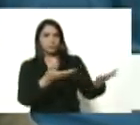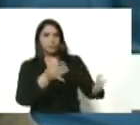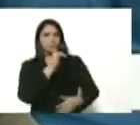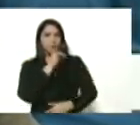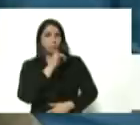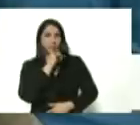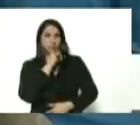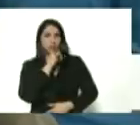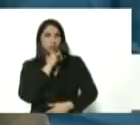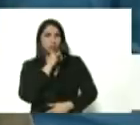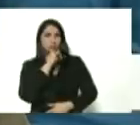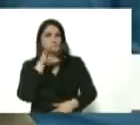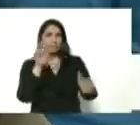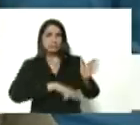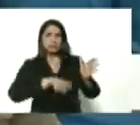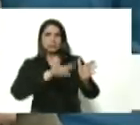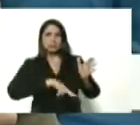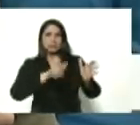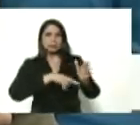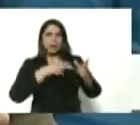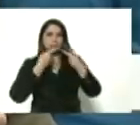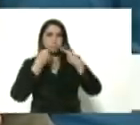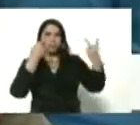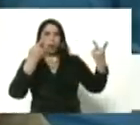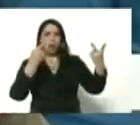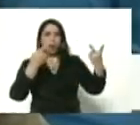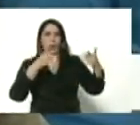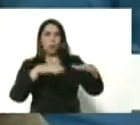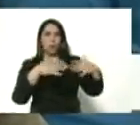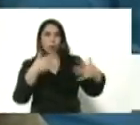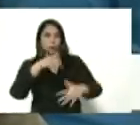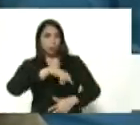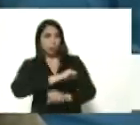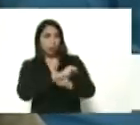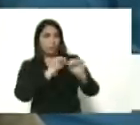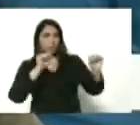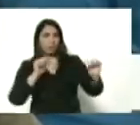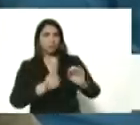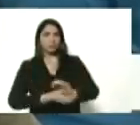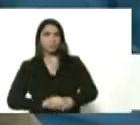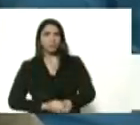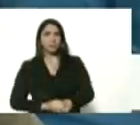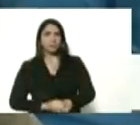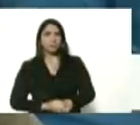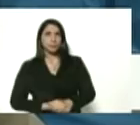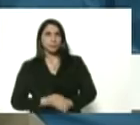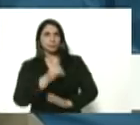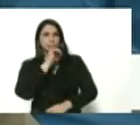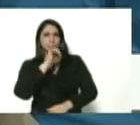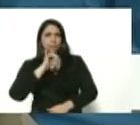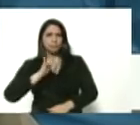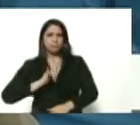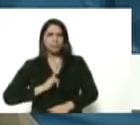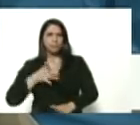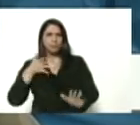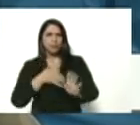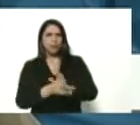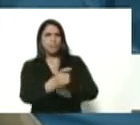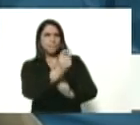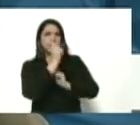información eco. Y cuando hoy en la mañana nos reportaban